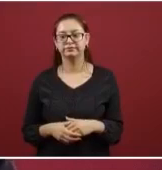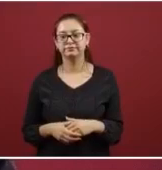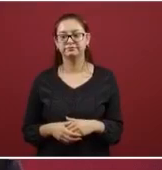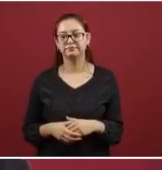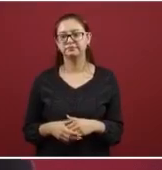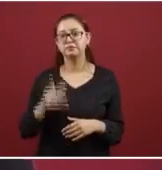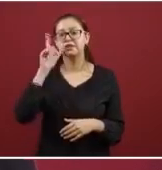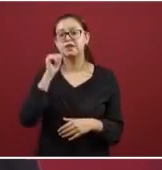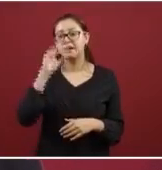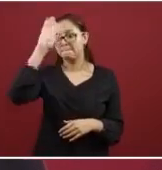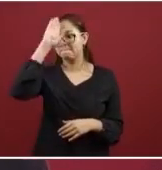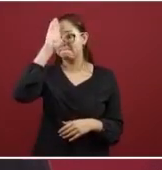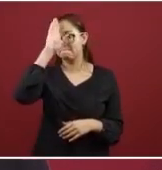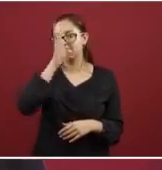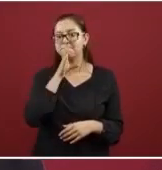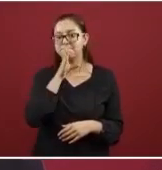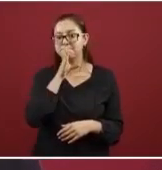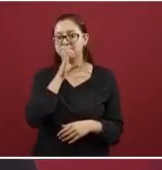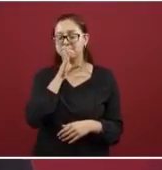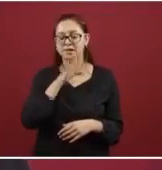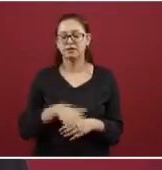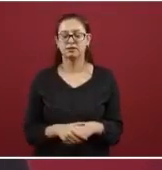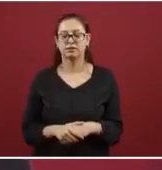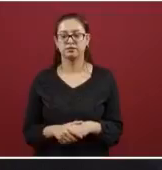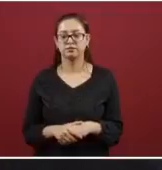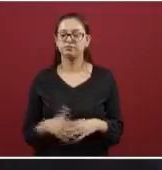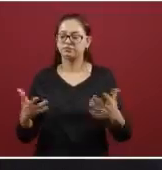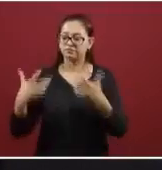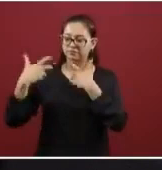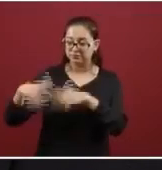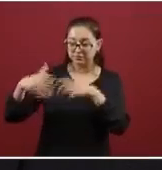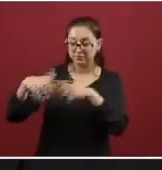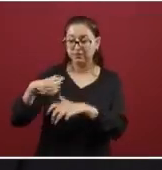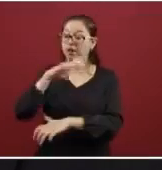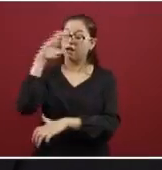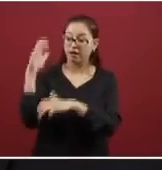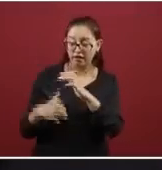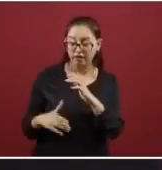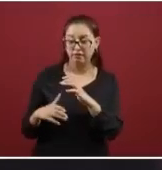al mediodía, terminando las manifestaciones,